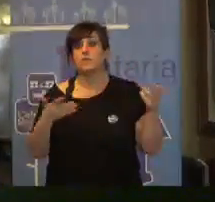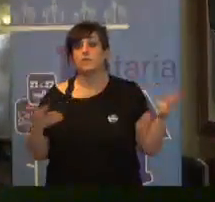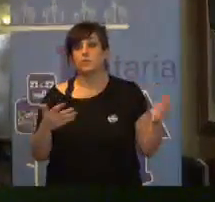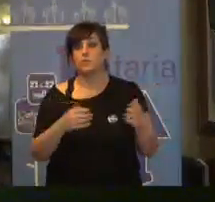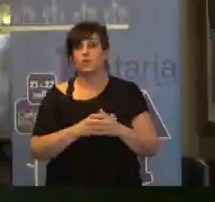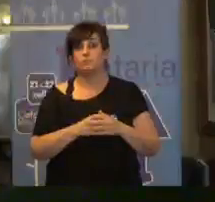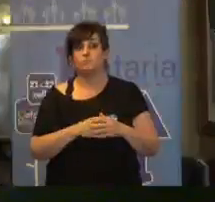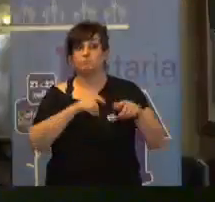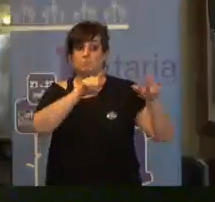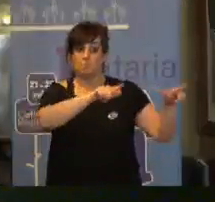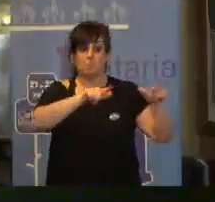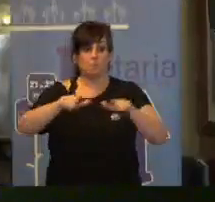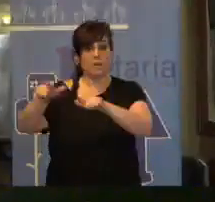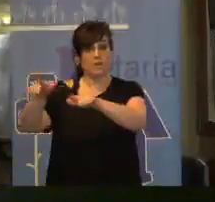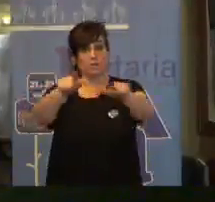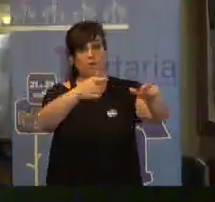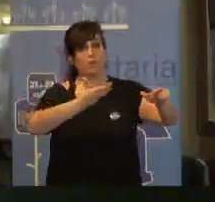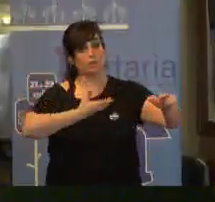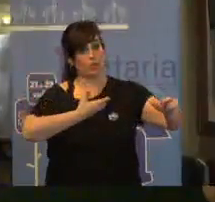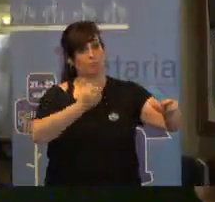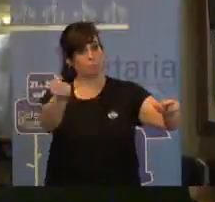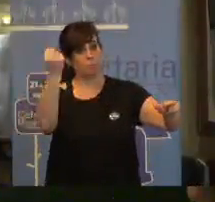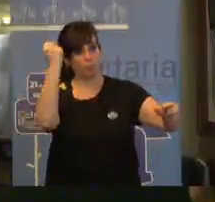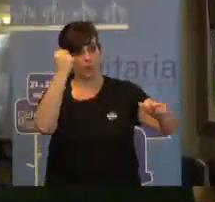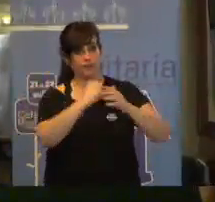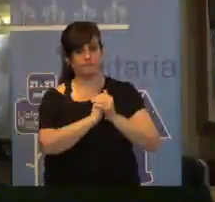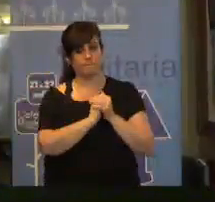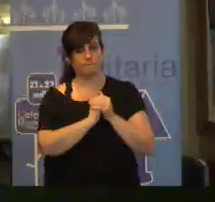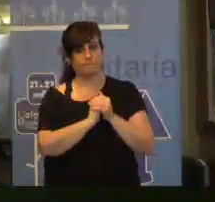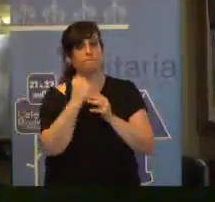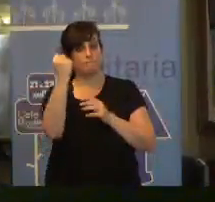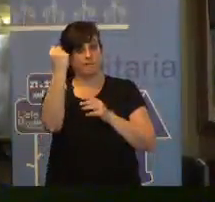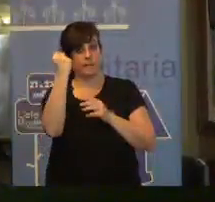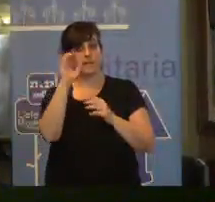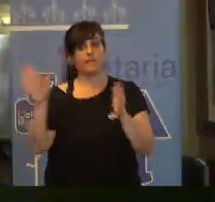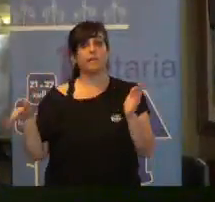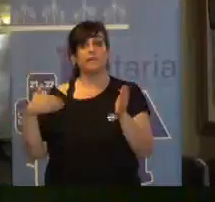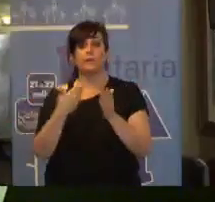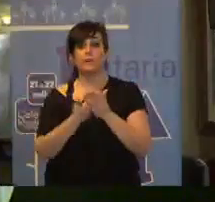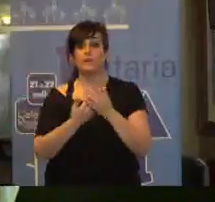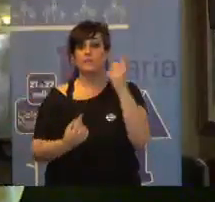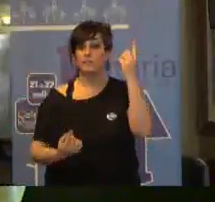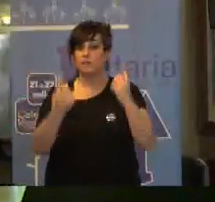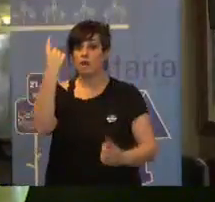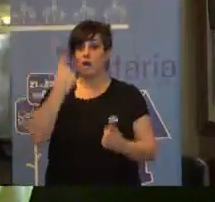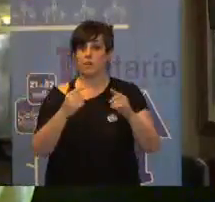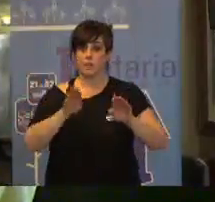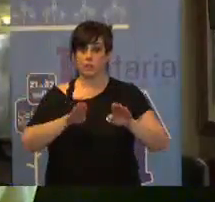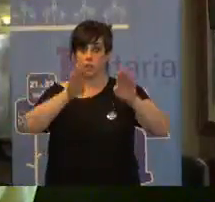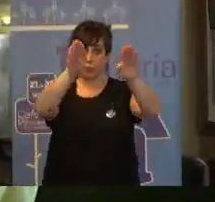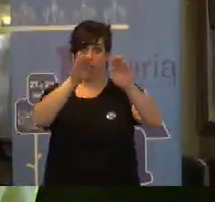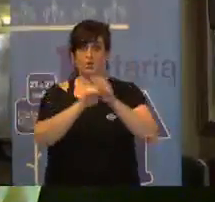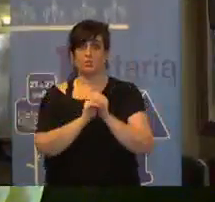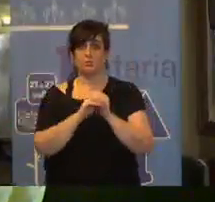de plataformas locais soberanas, tan soberanas que ás veces incluso son duais, hai máis de